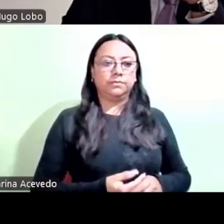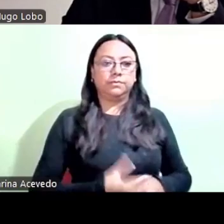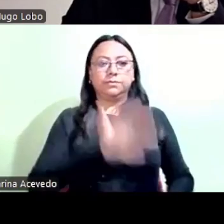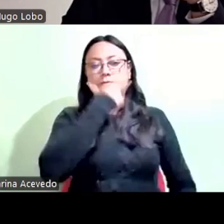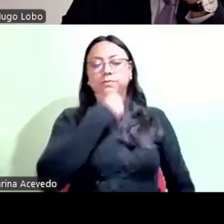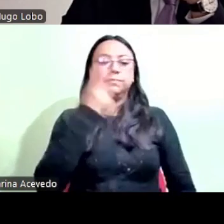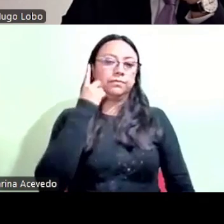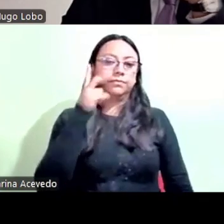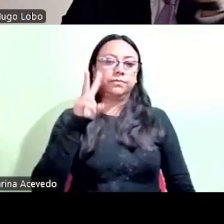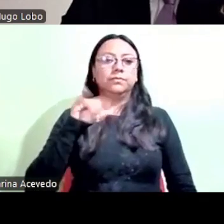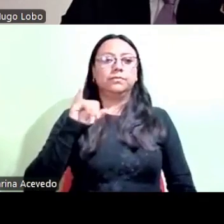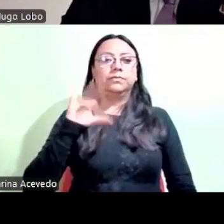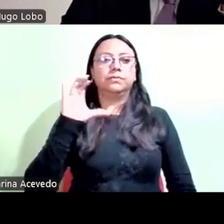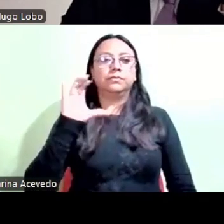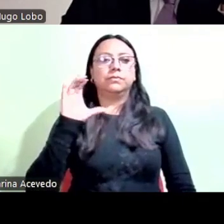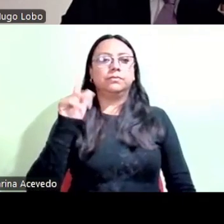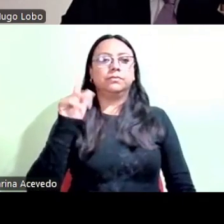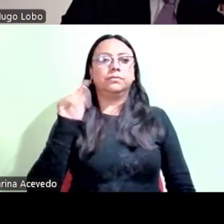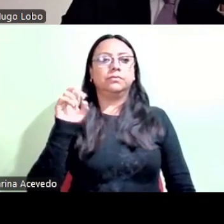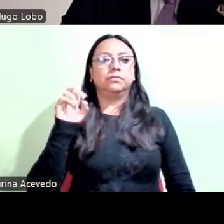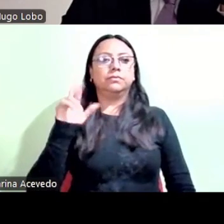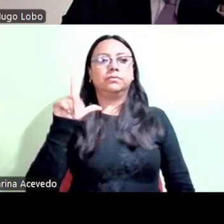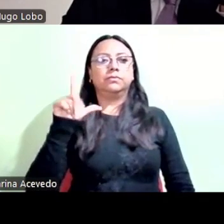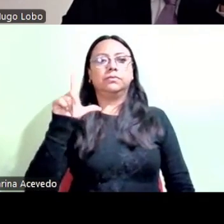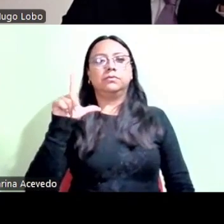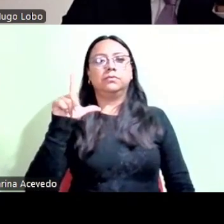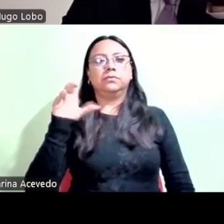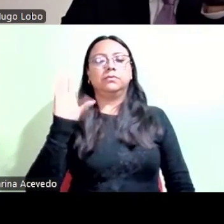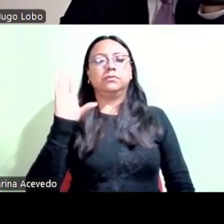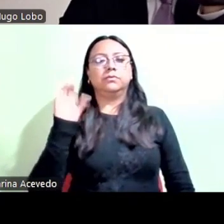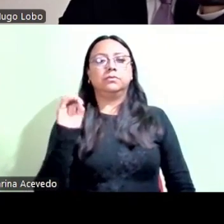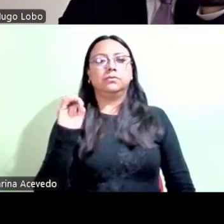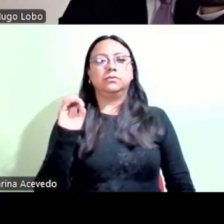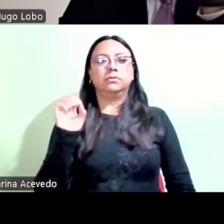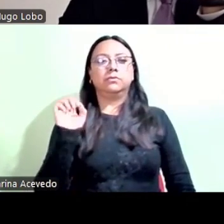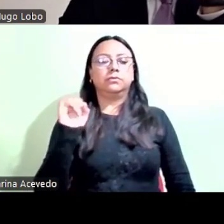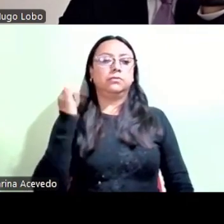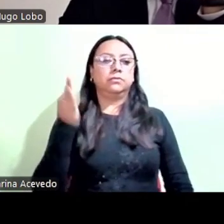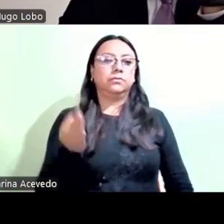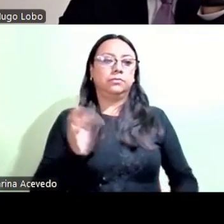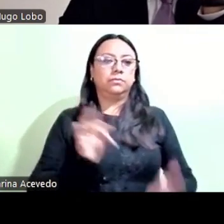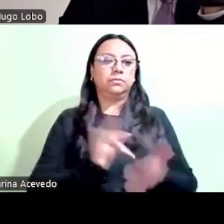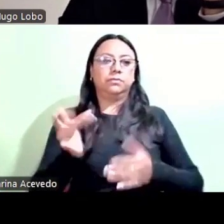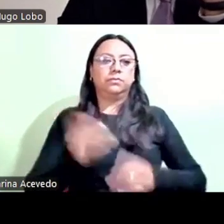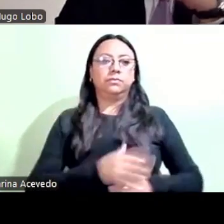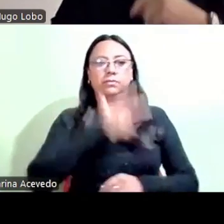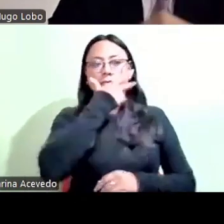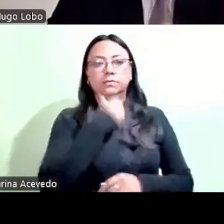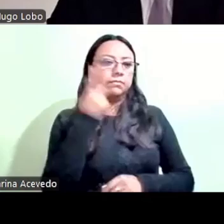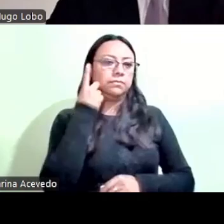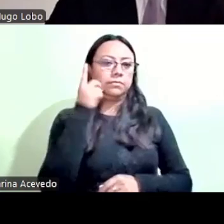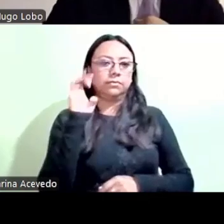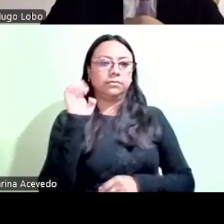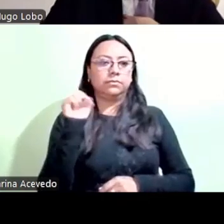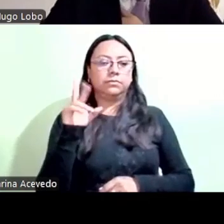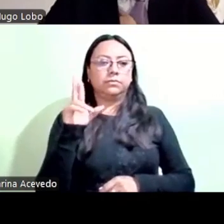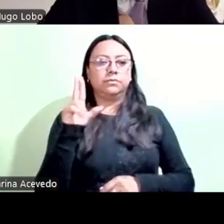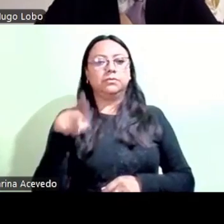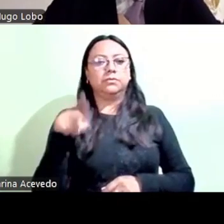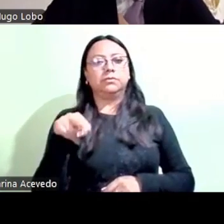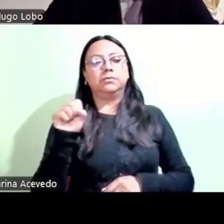Víctor Hugo Lobo Román. Víctor Hugo Lobo, a favor. Gracias, diputado. Diputado Ernesto Alarcón Jiménez.